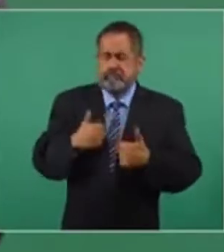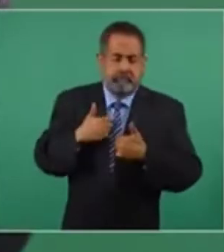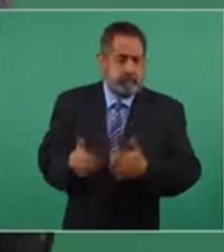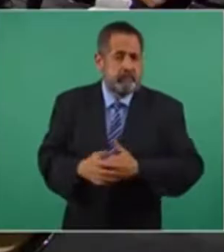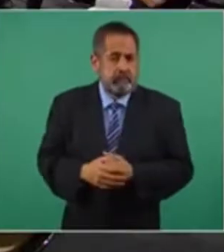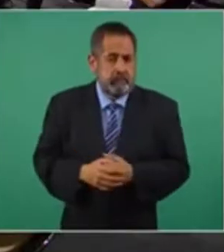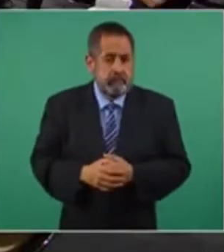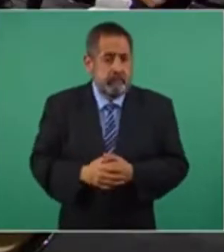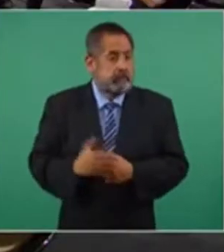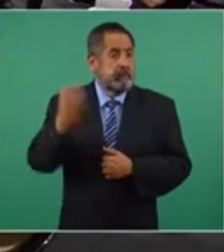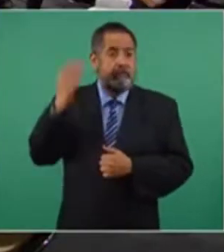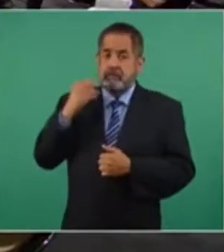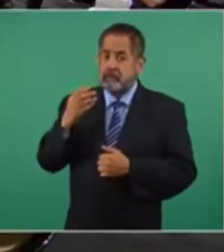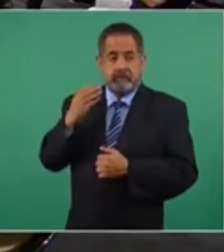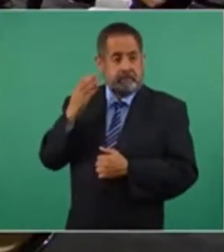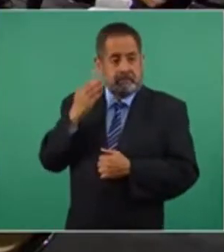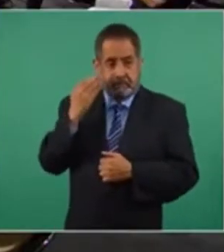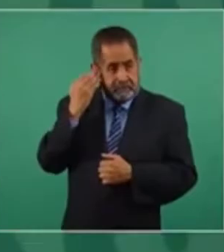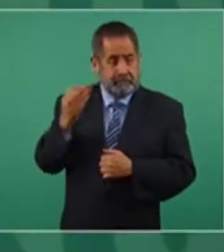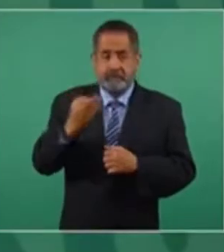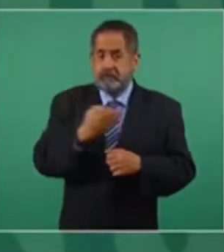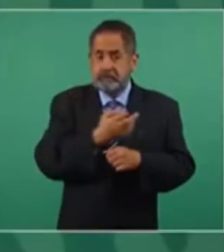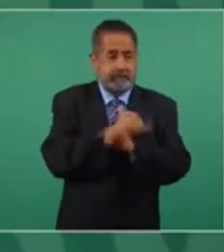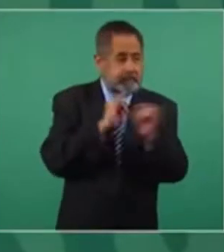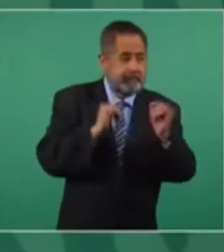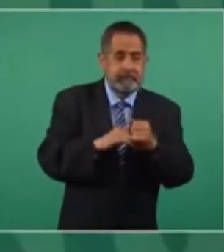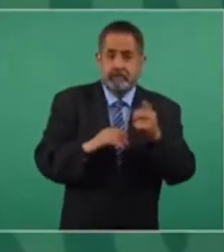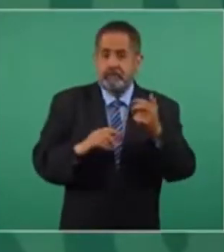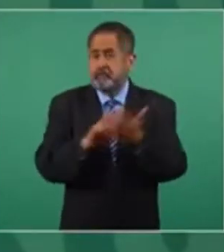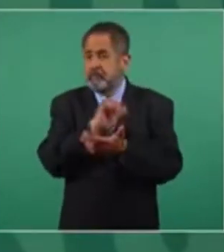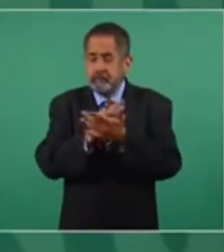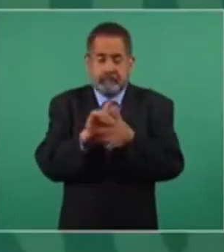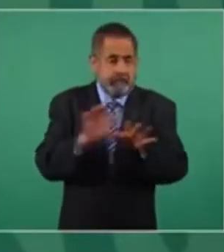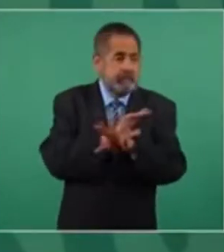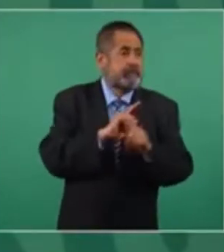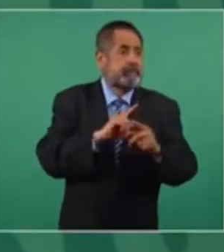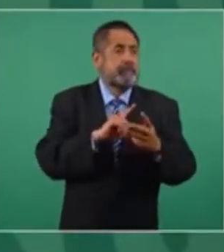ni en la independencia, ni en la reforma, ni en la revolución.